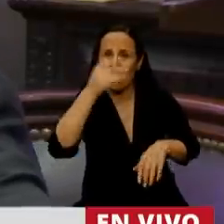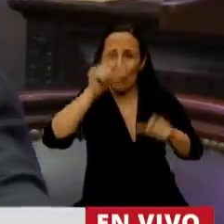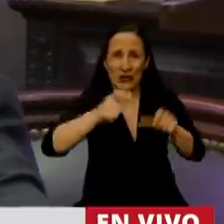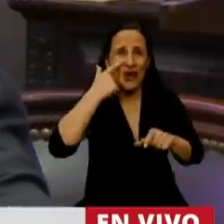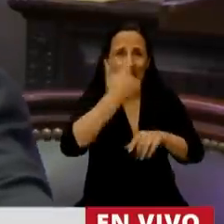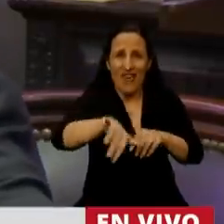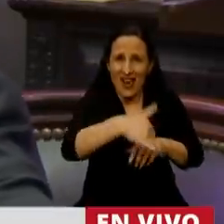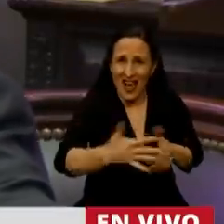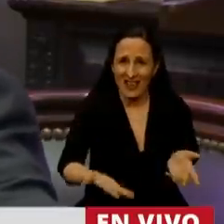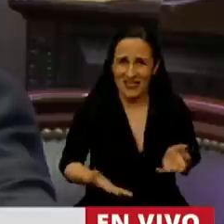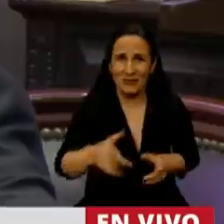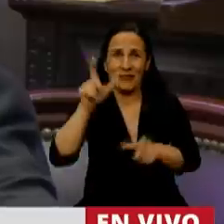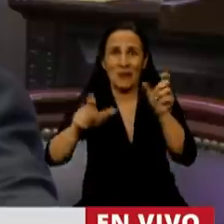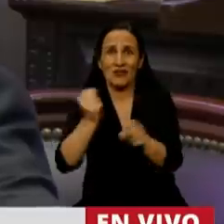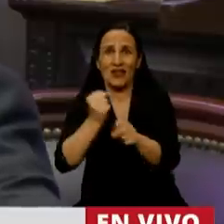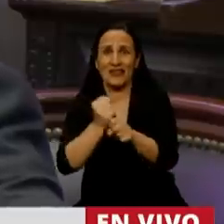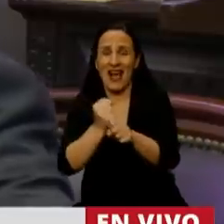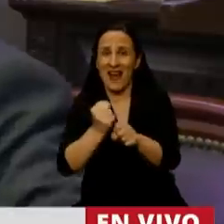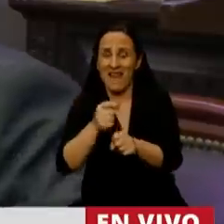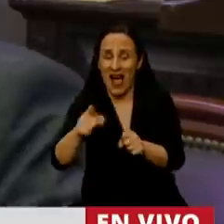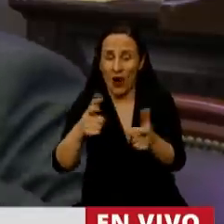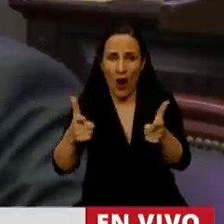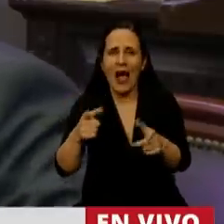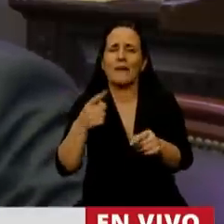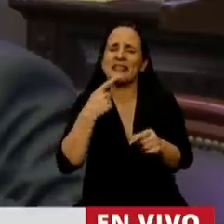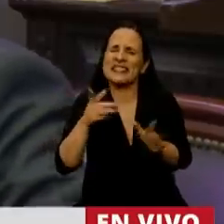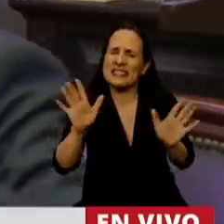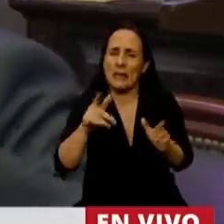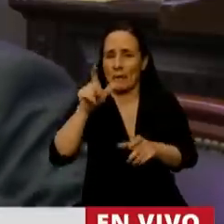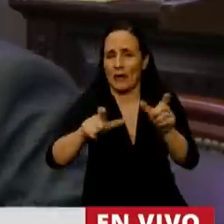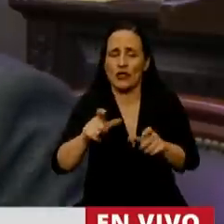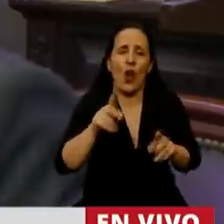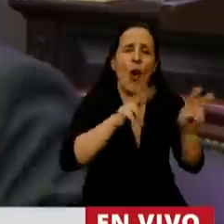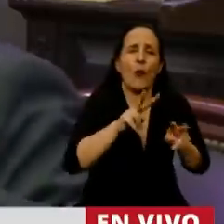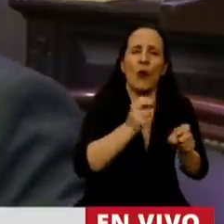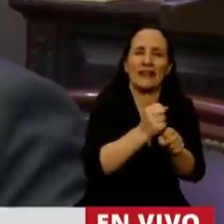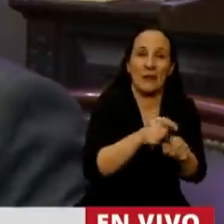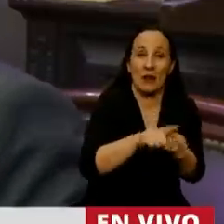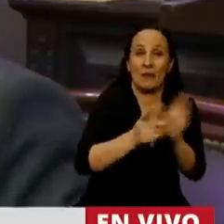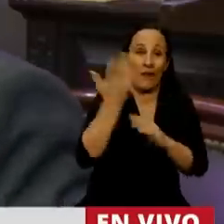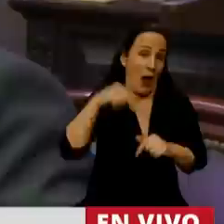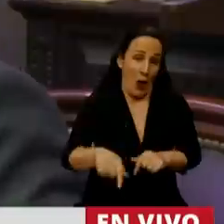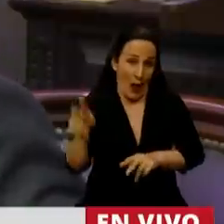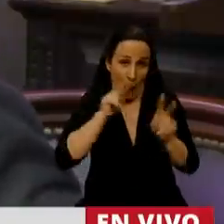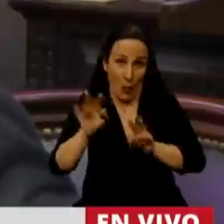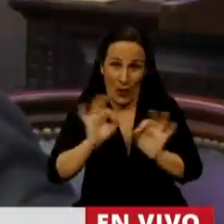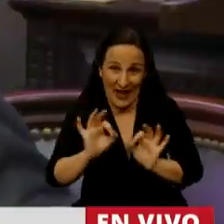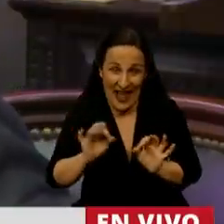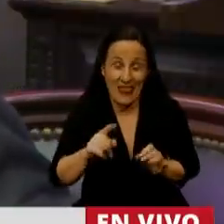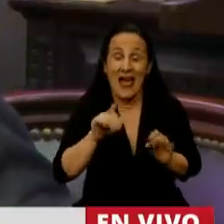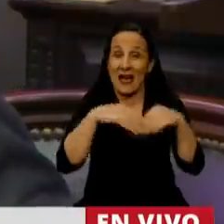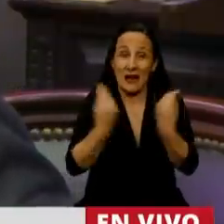desocupación si se corrige la población económicamente activa es y si la gente busca trabajo como buscaba antes que ya ni lo busca es